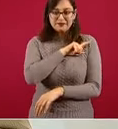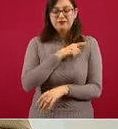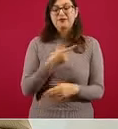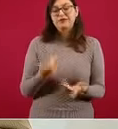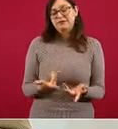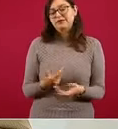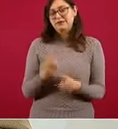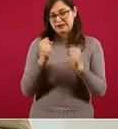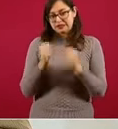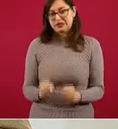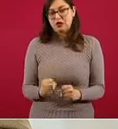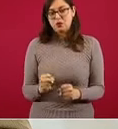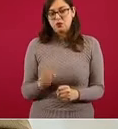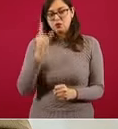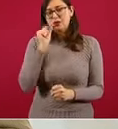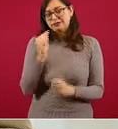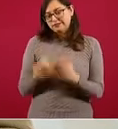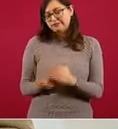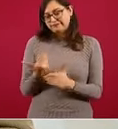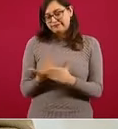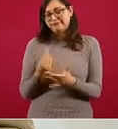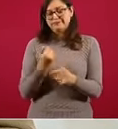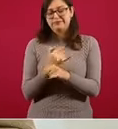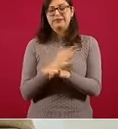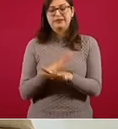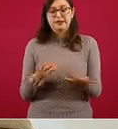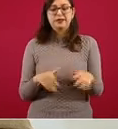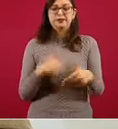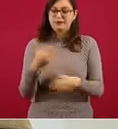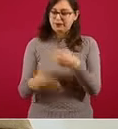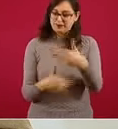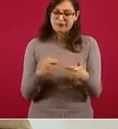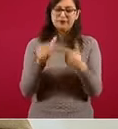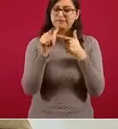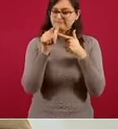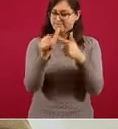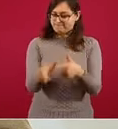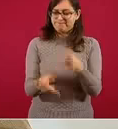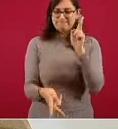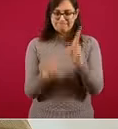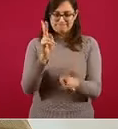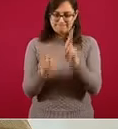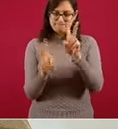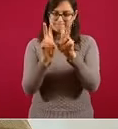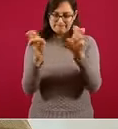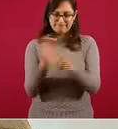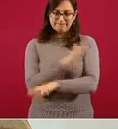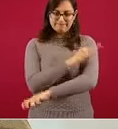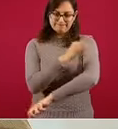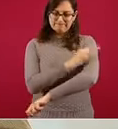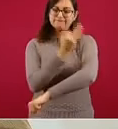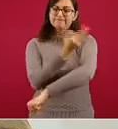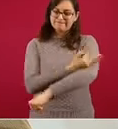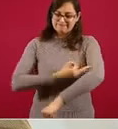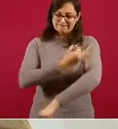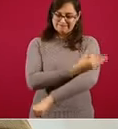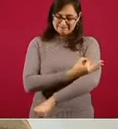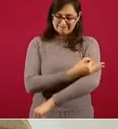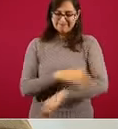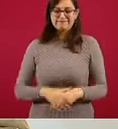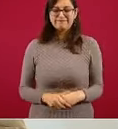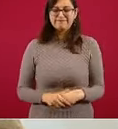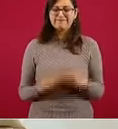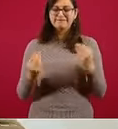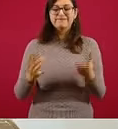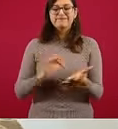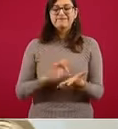la conferencia mañanera del presidente, y después la oportunidad para seguir hablando de los avances de la vacunación en la conferencia vespertina.